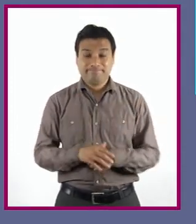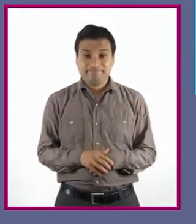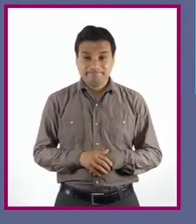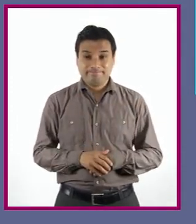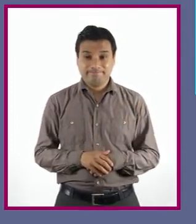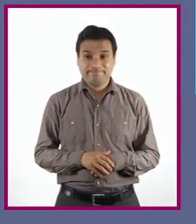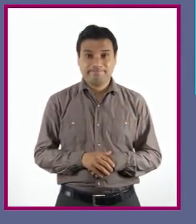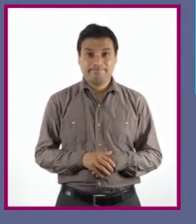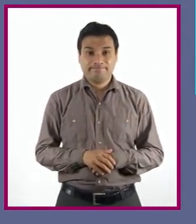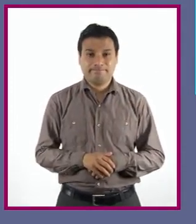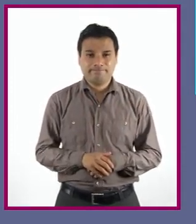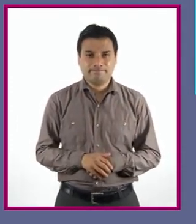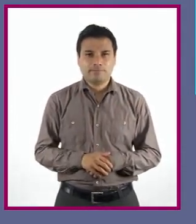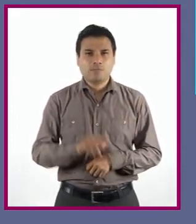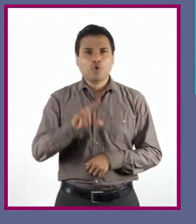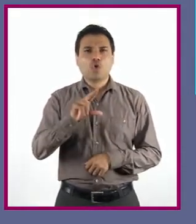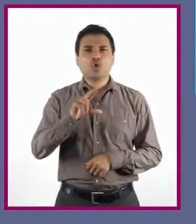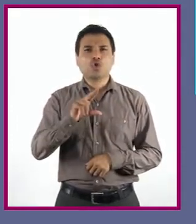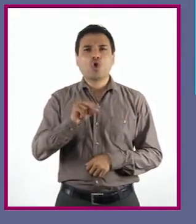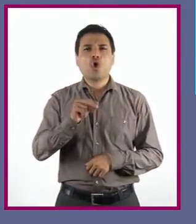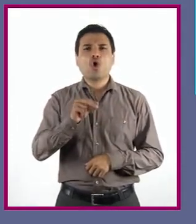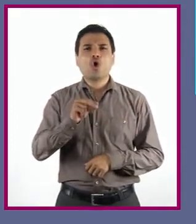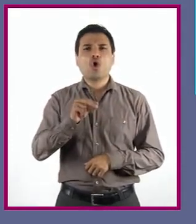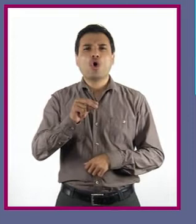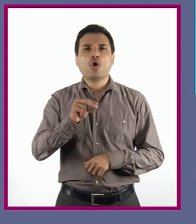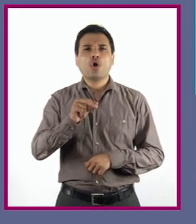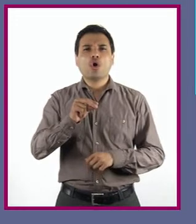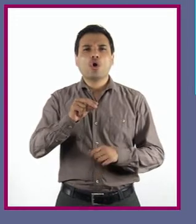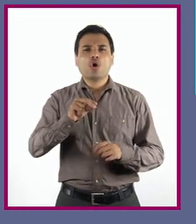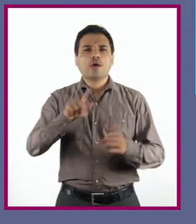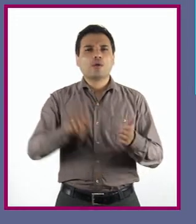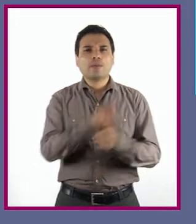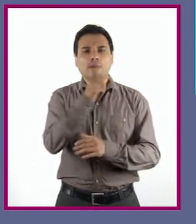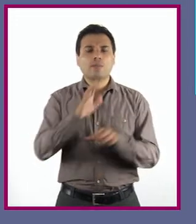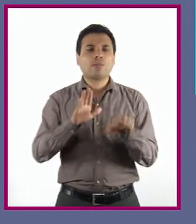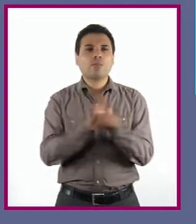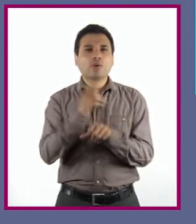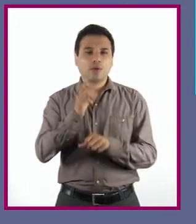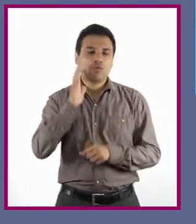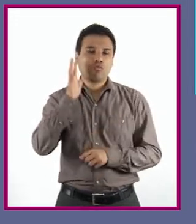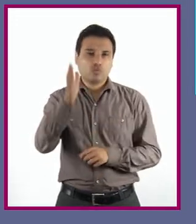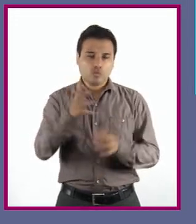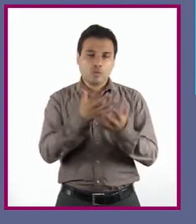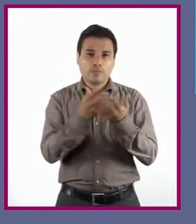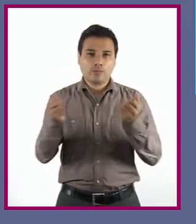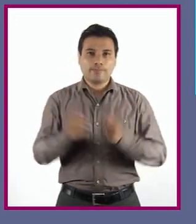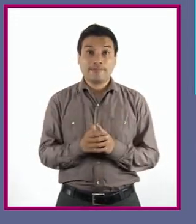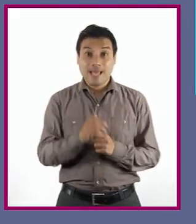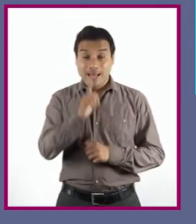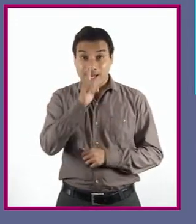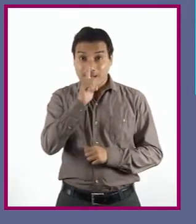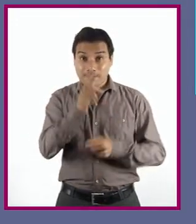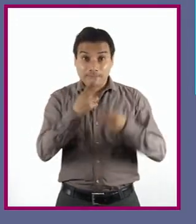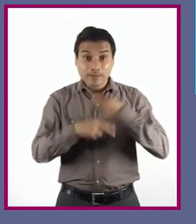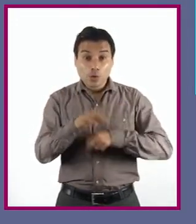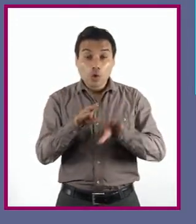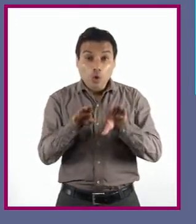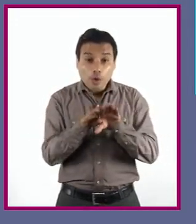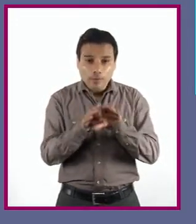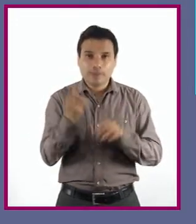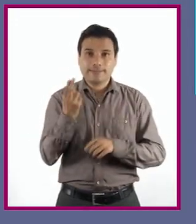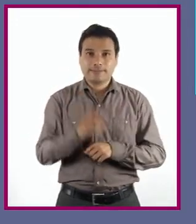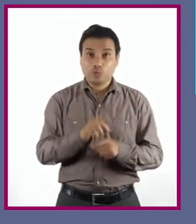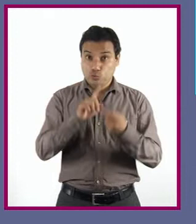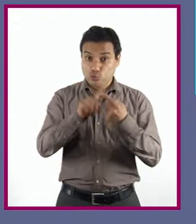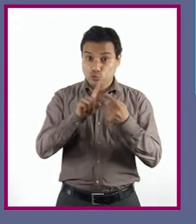se llaman así porque algún día se terminarán. En conclusión, para generar energía eléctrica se requiere de una